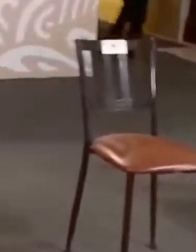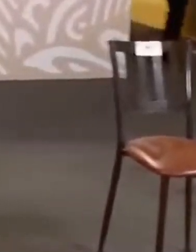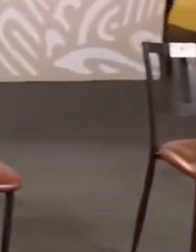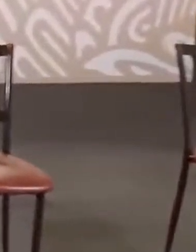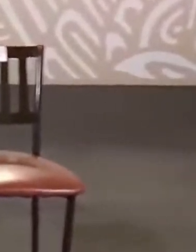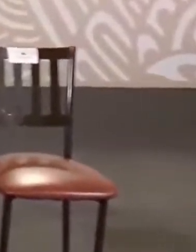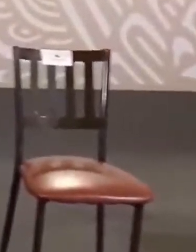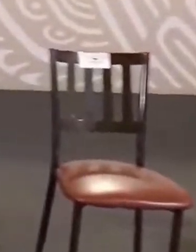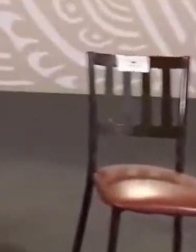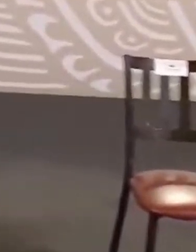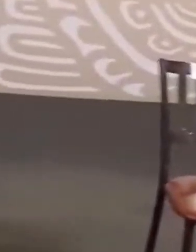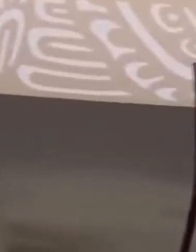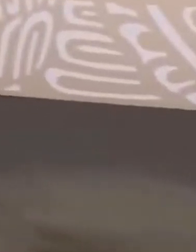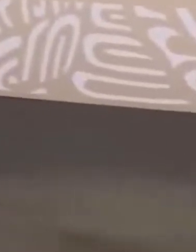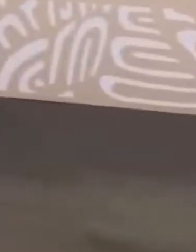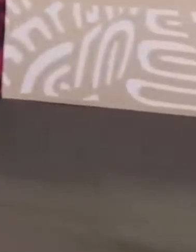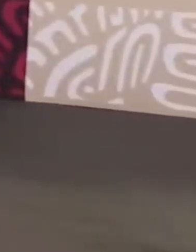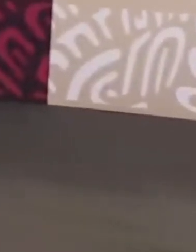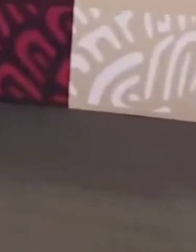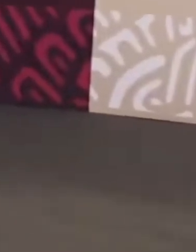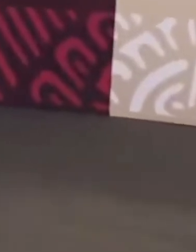Ánimo, ánimo, ánimo.